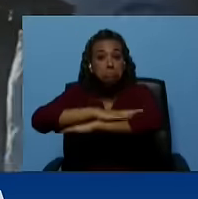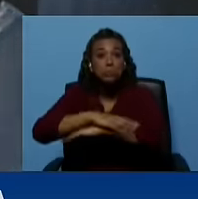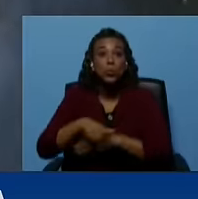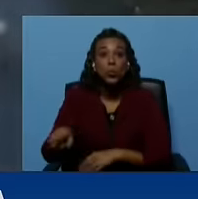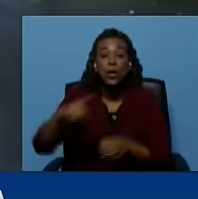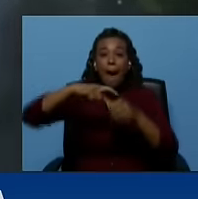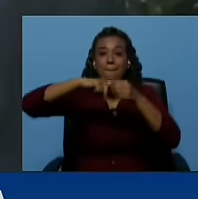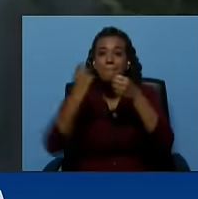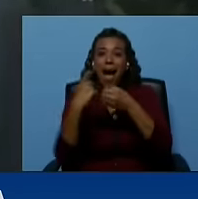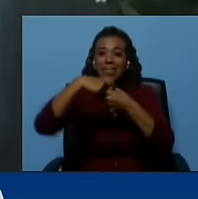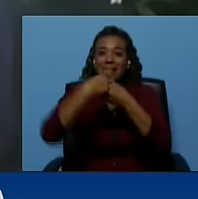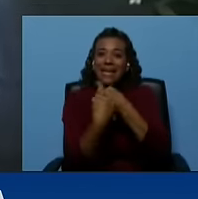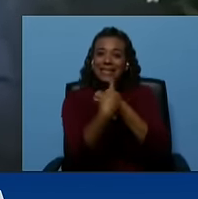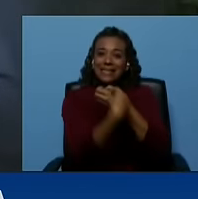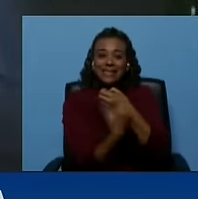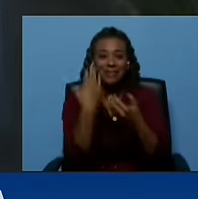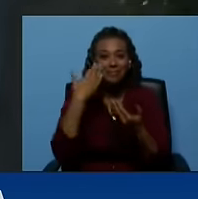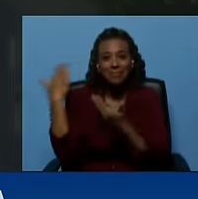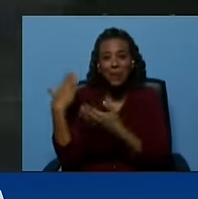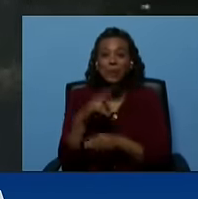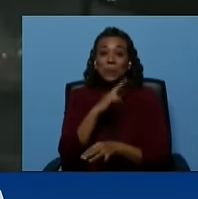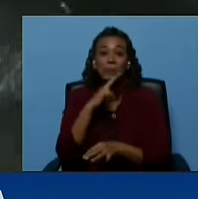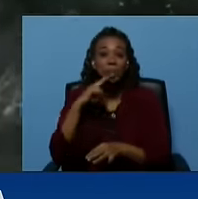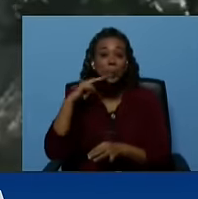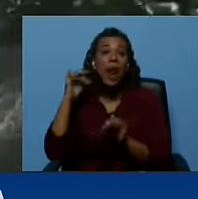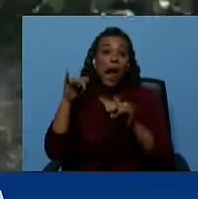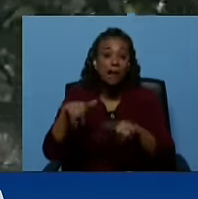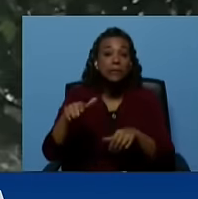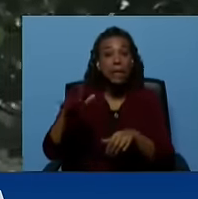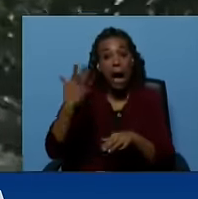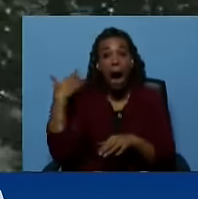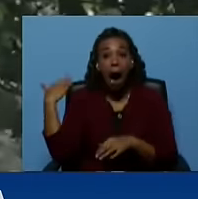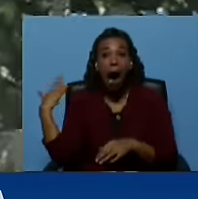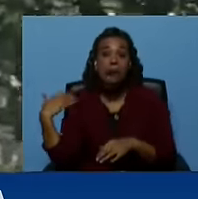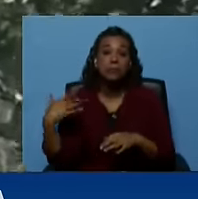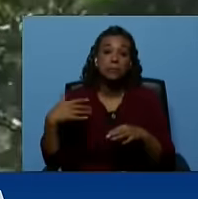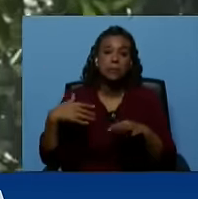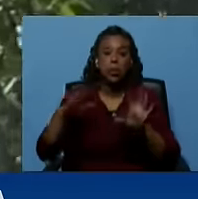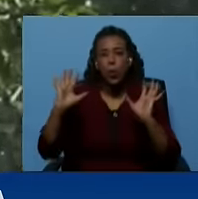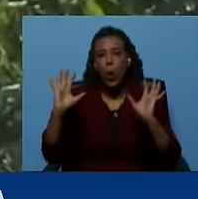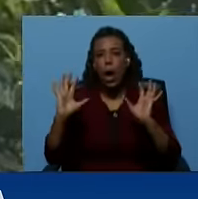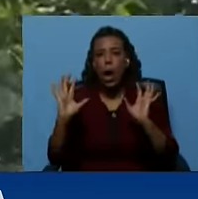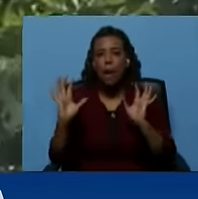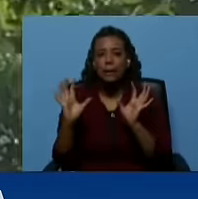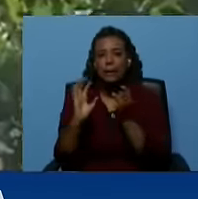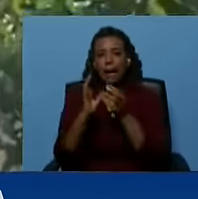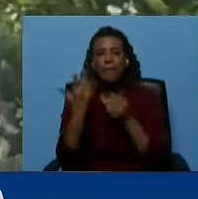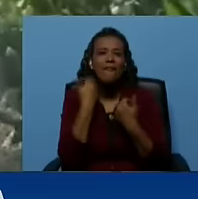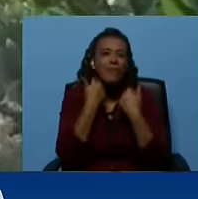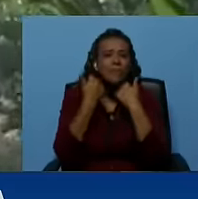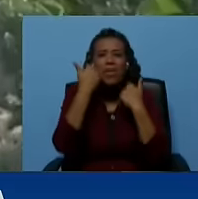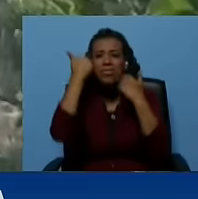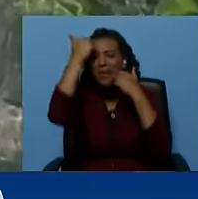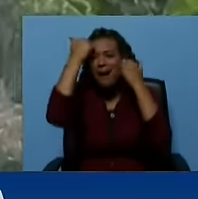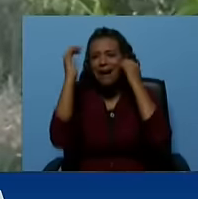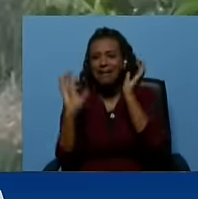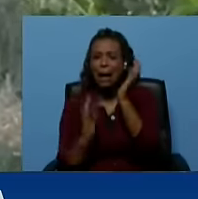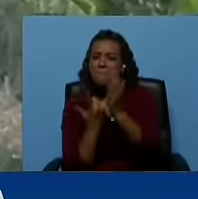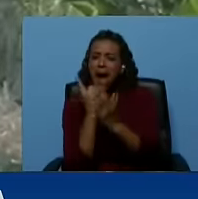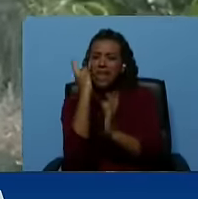r bandera les afectó el Dragón Amarillo en algún momento pero ya vienen superando esa